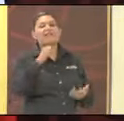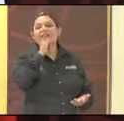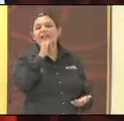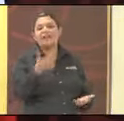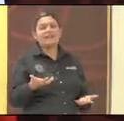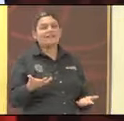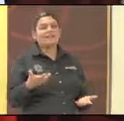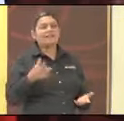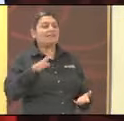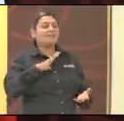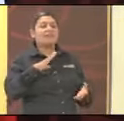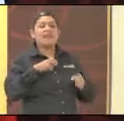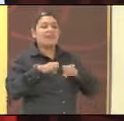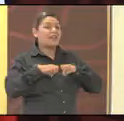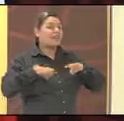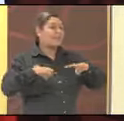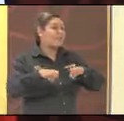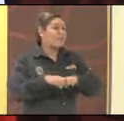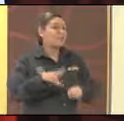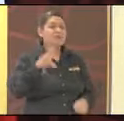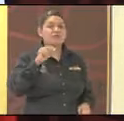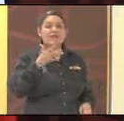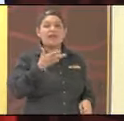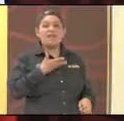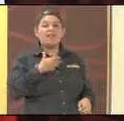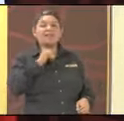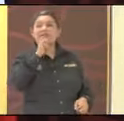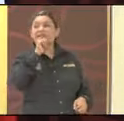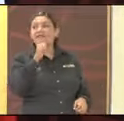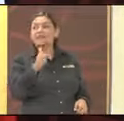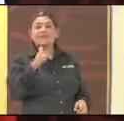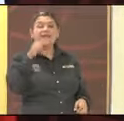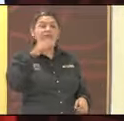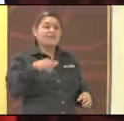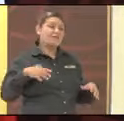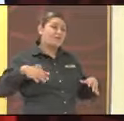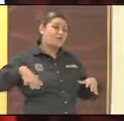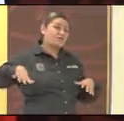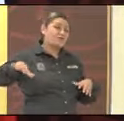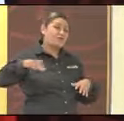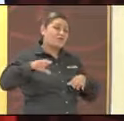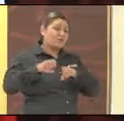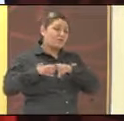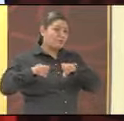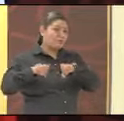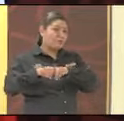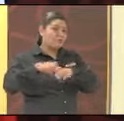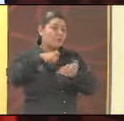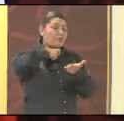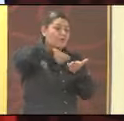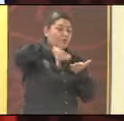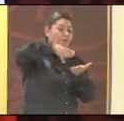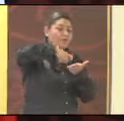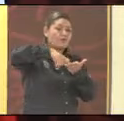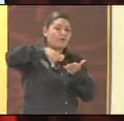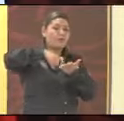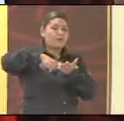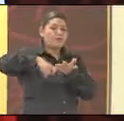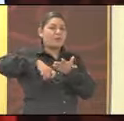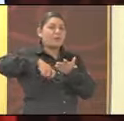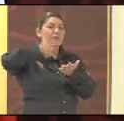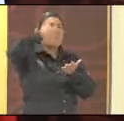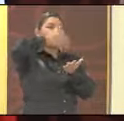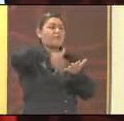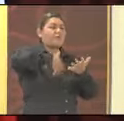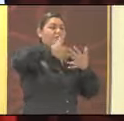No tenían equipo, no tenían nada. Aparte de todo ese equipo, compramos una draga que es